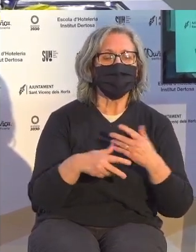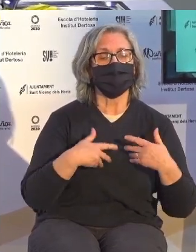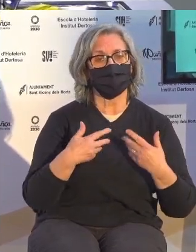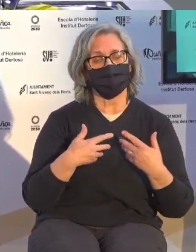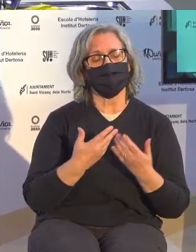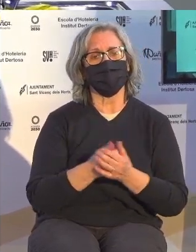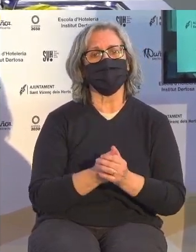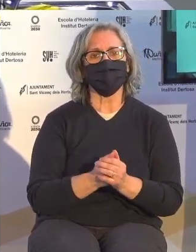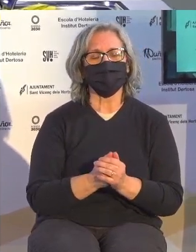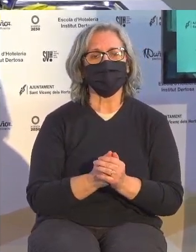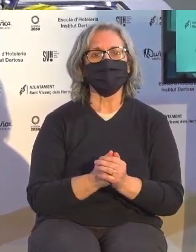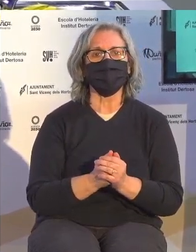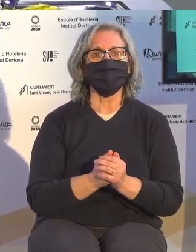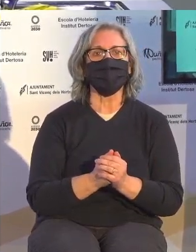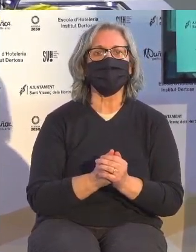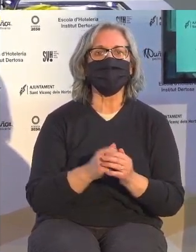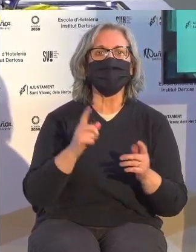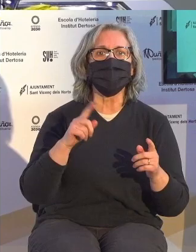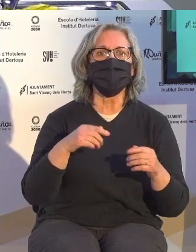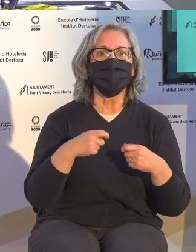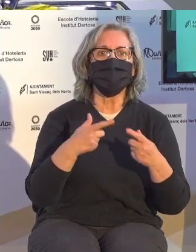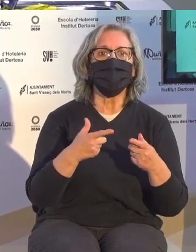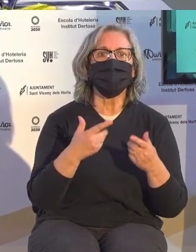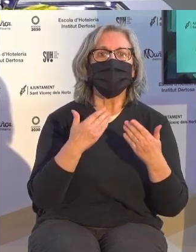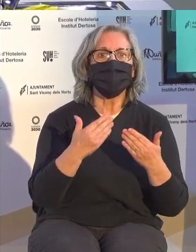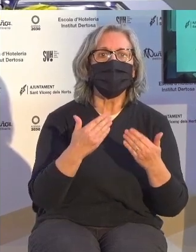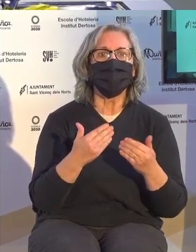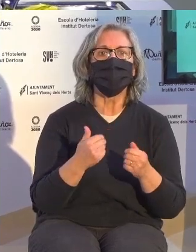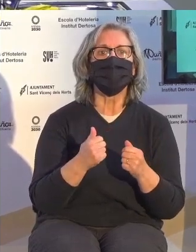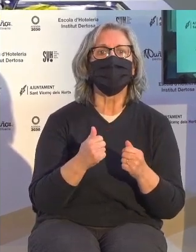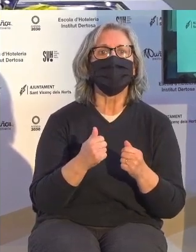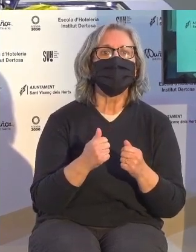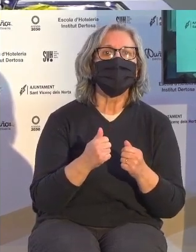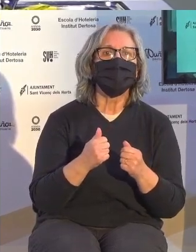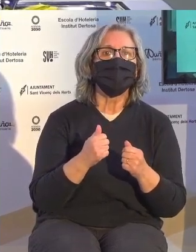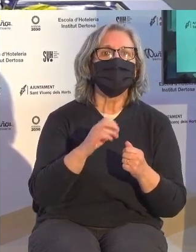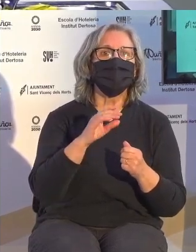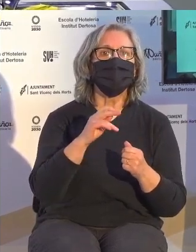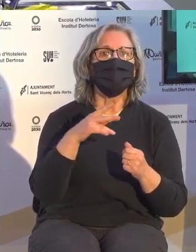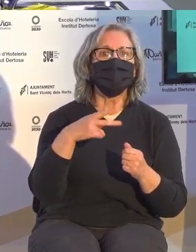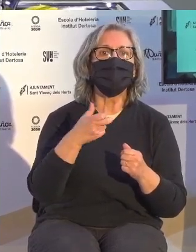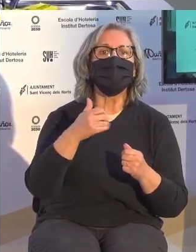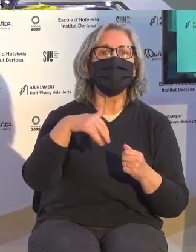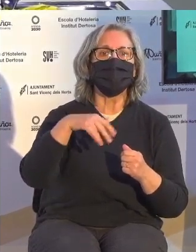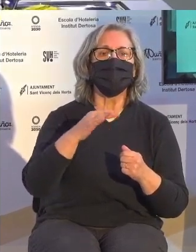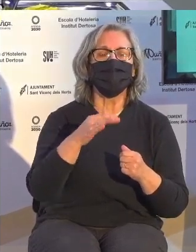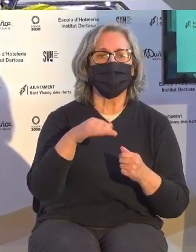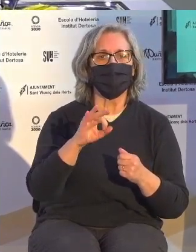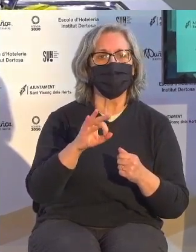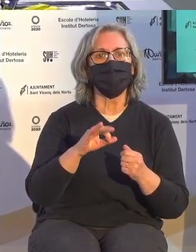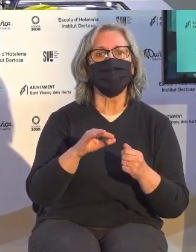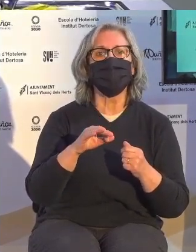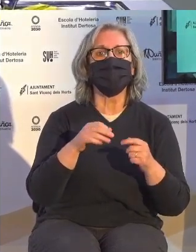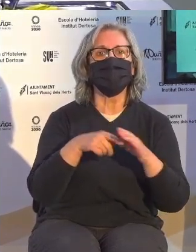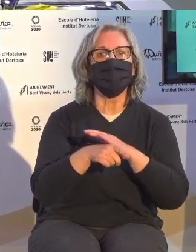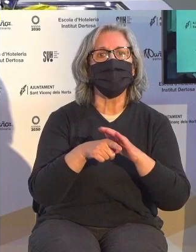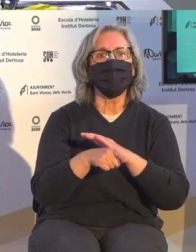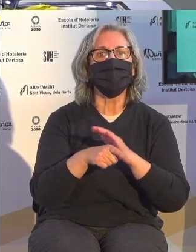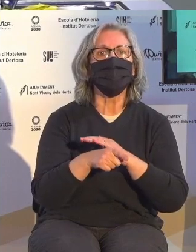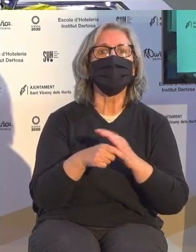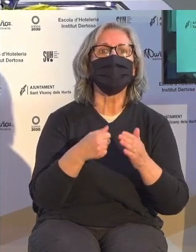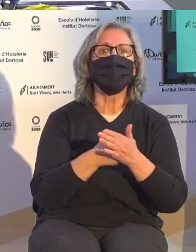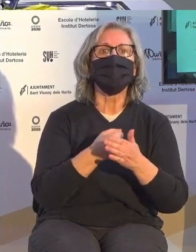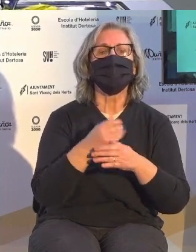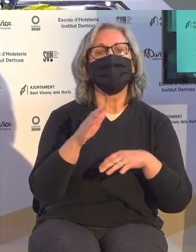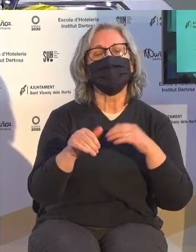constructor agradecerle al genio por organizar este evento al mar que también que organizado eso son